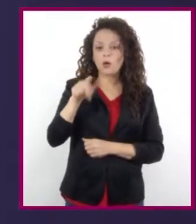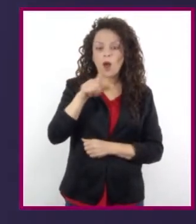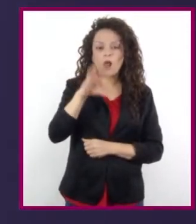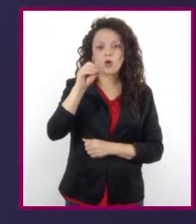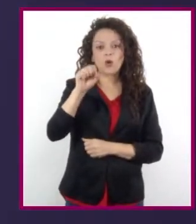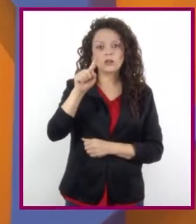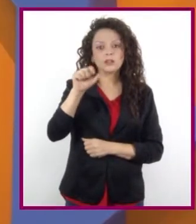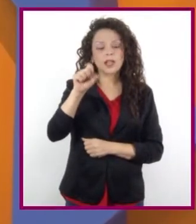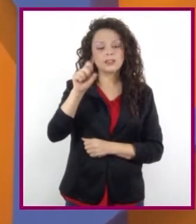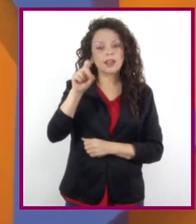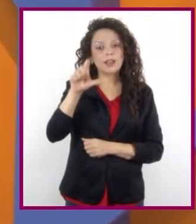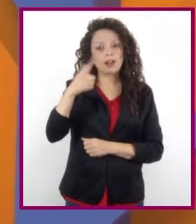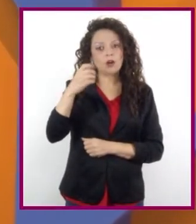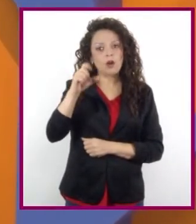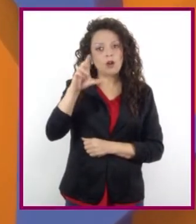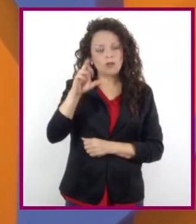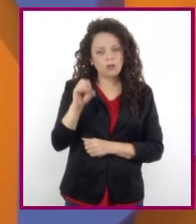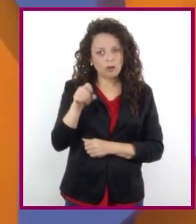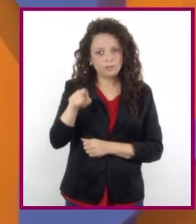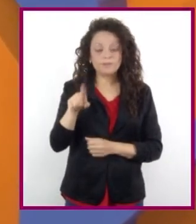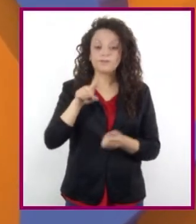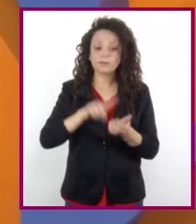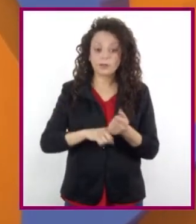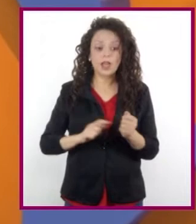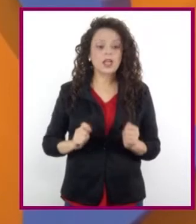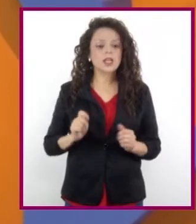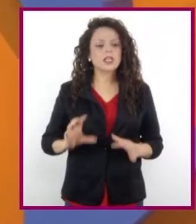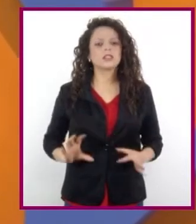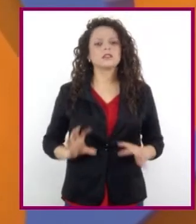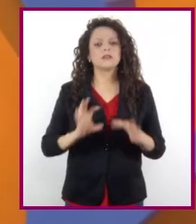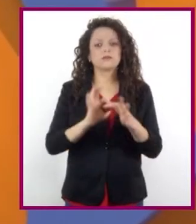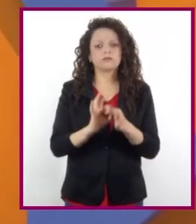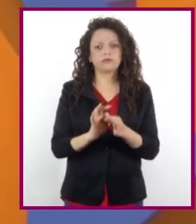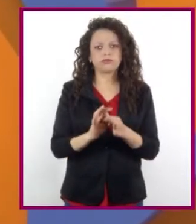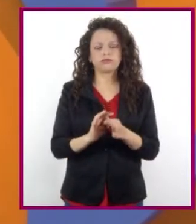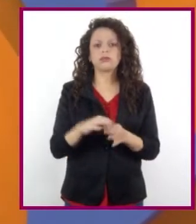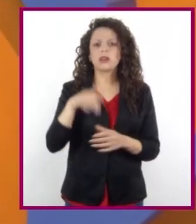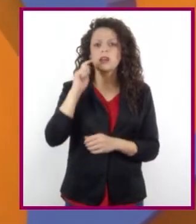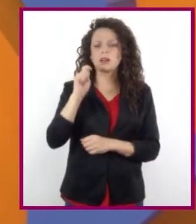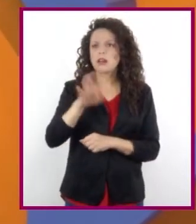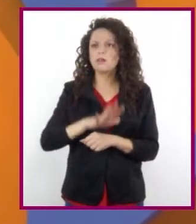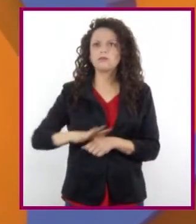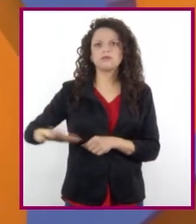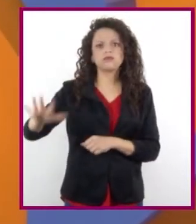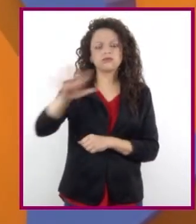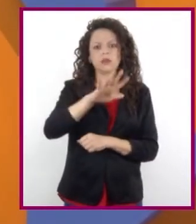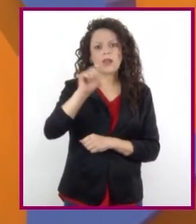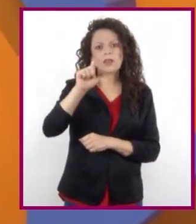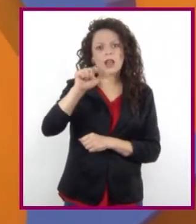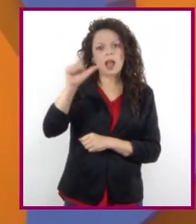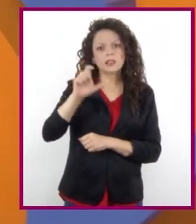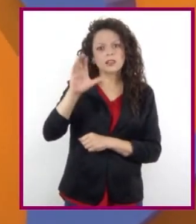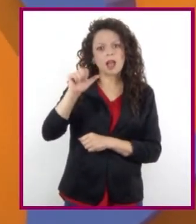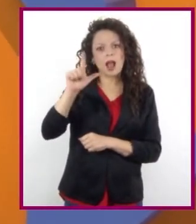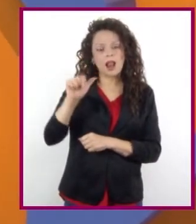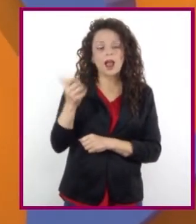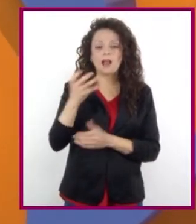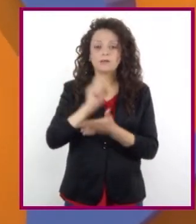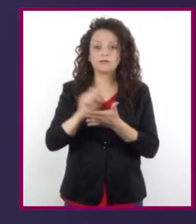León Portilla, y Los privilegios de una alianza, en breve historia de Tlaxcala, de Ricardo Rendón